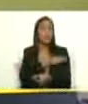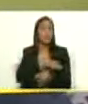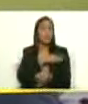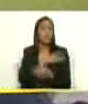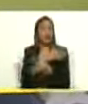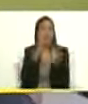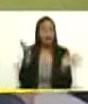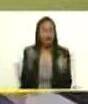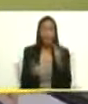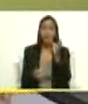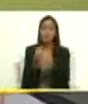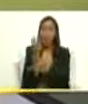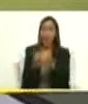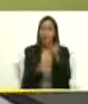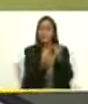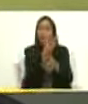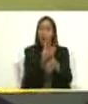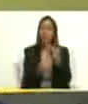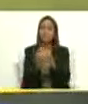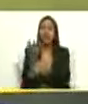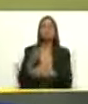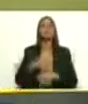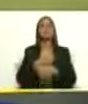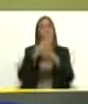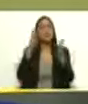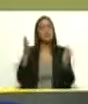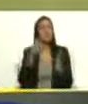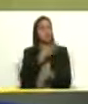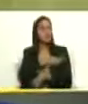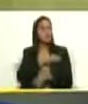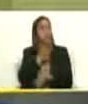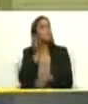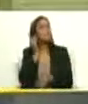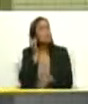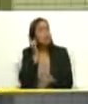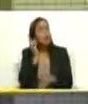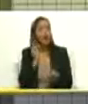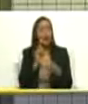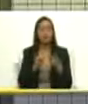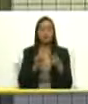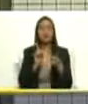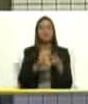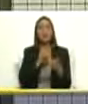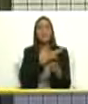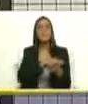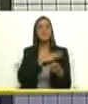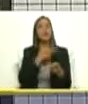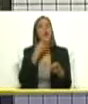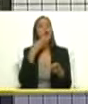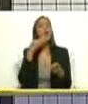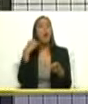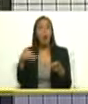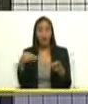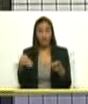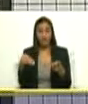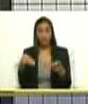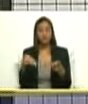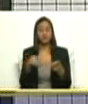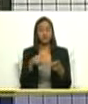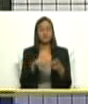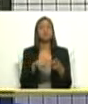Venezuela mujer la gran misión Venezuela joven la gran